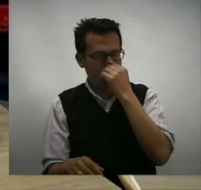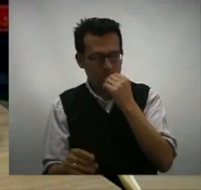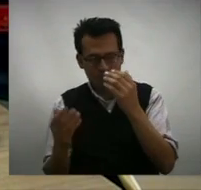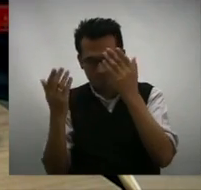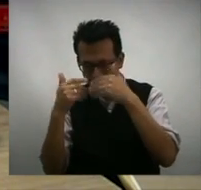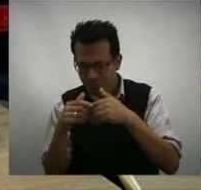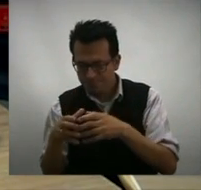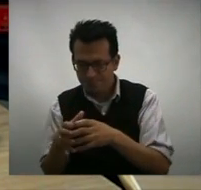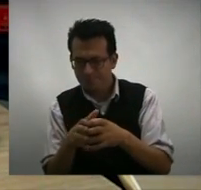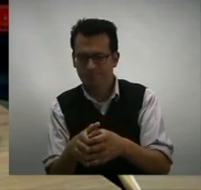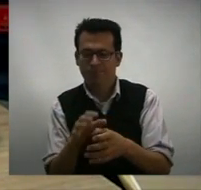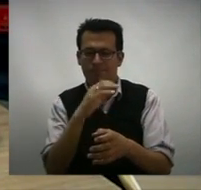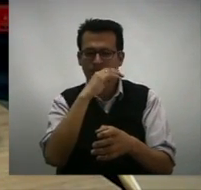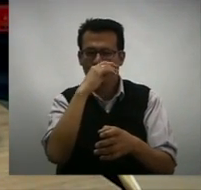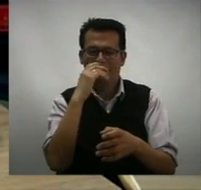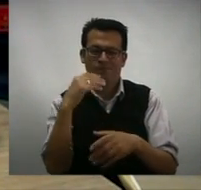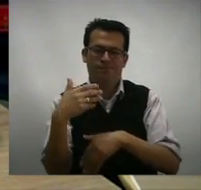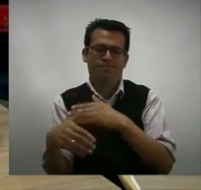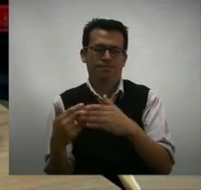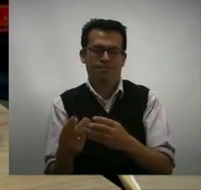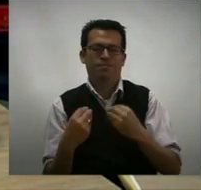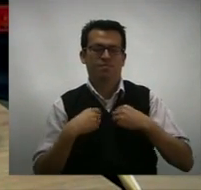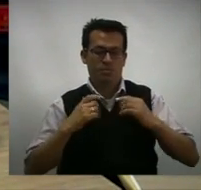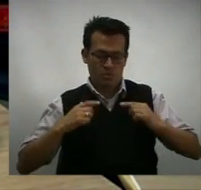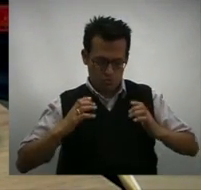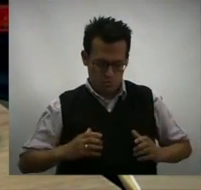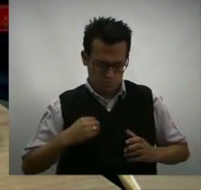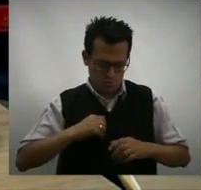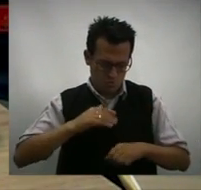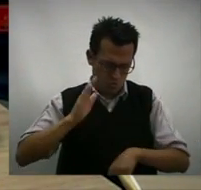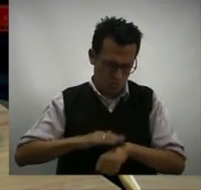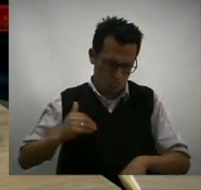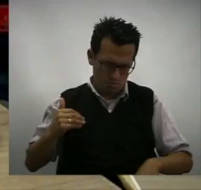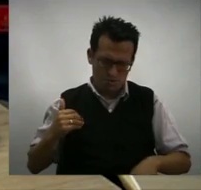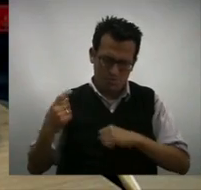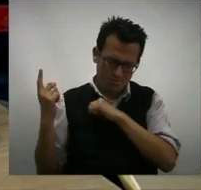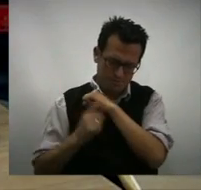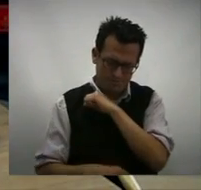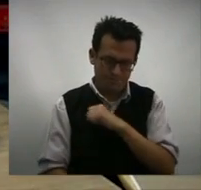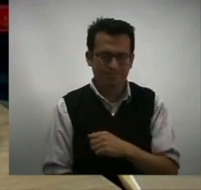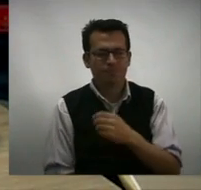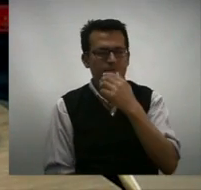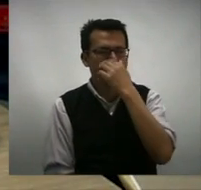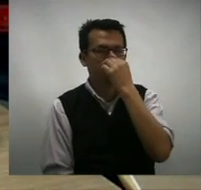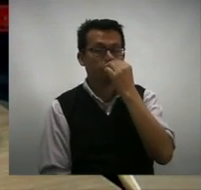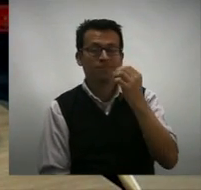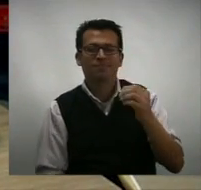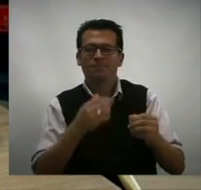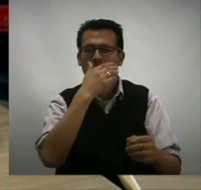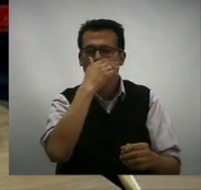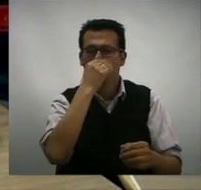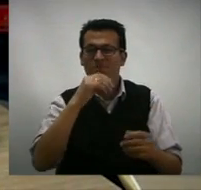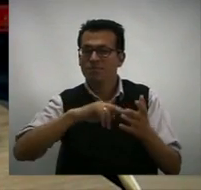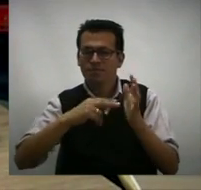modelo para armar que hace del portador un cuerpo culpable y por ende castigable. Sin embargo, la